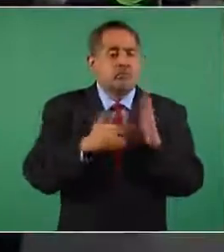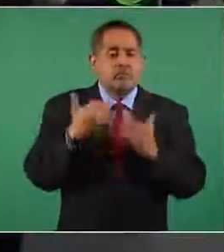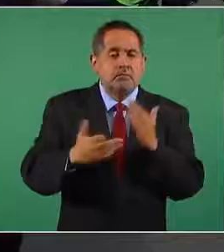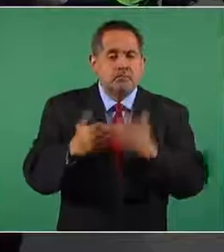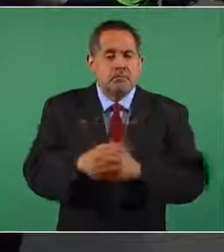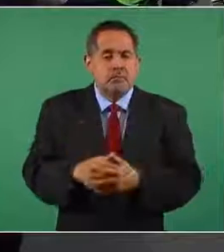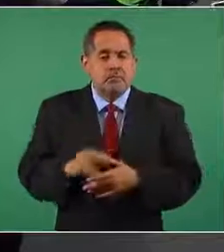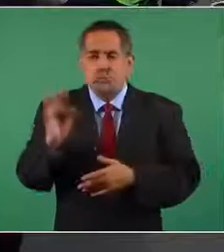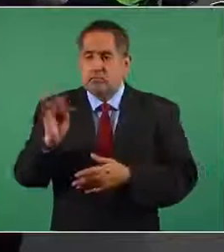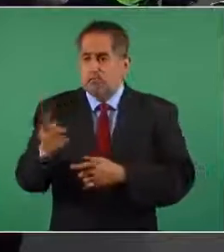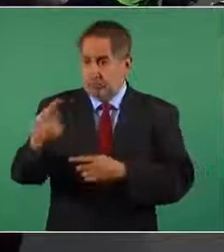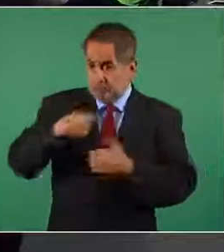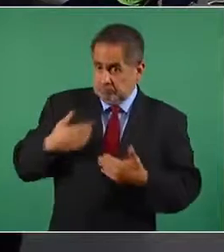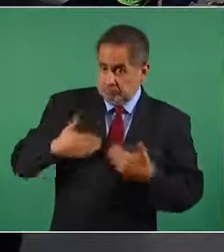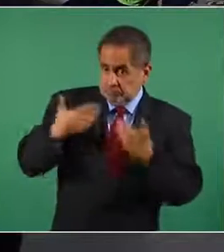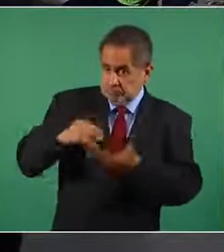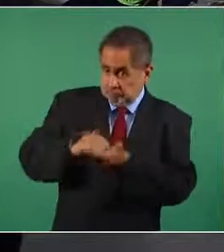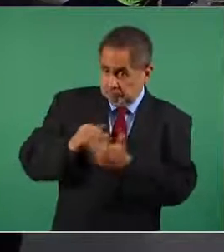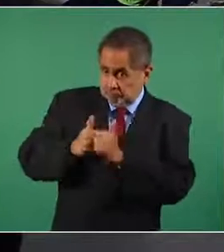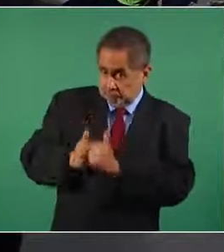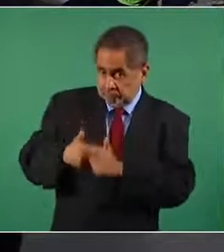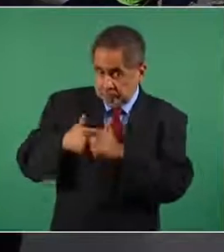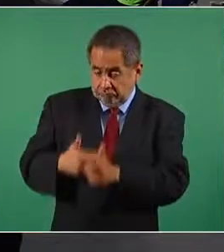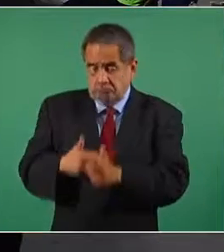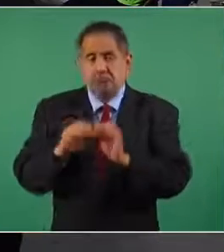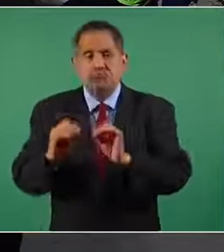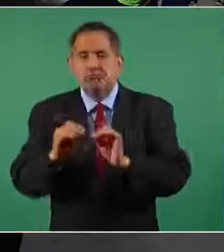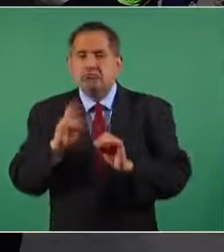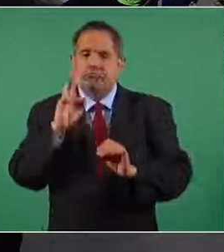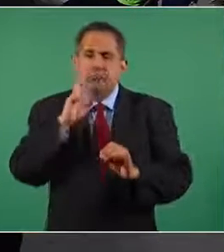me mantienen la confianza o